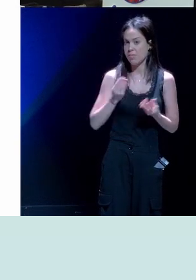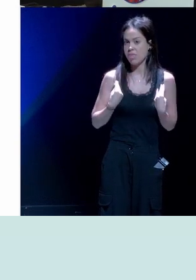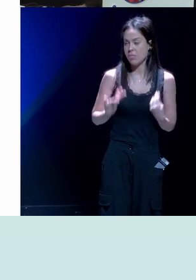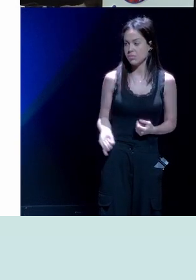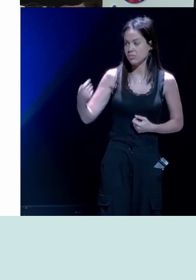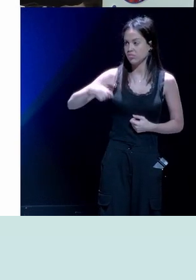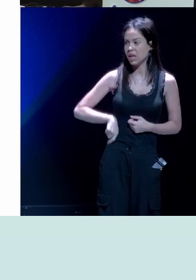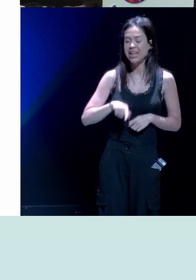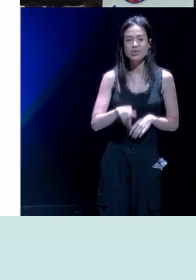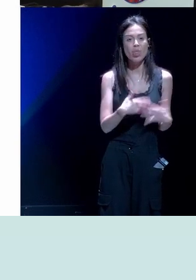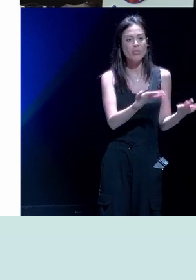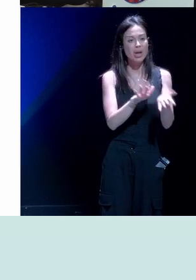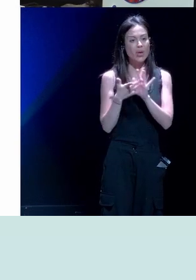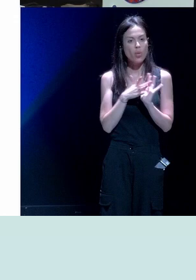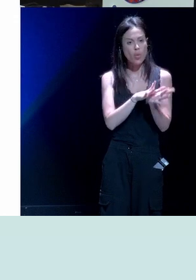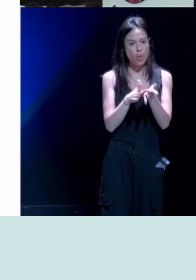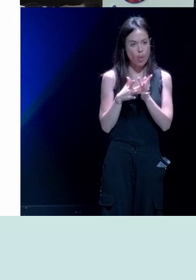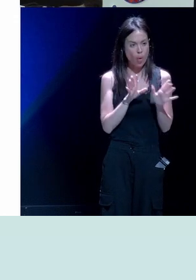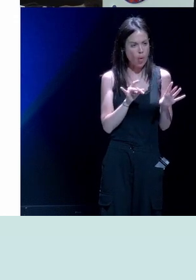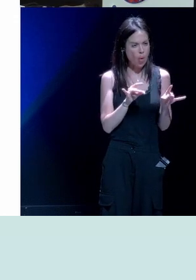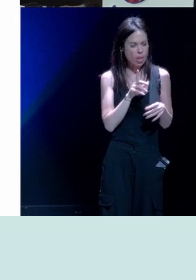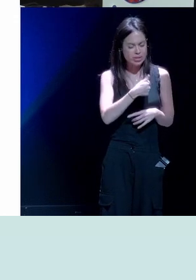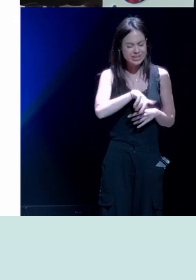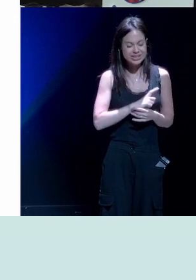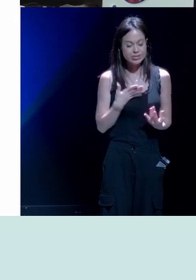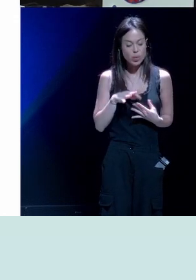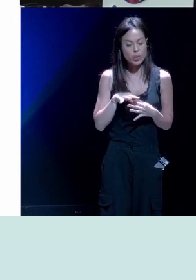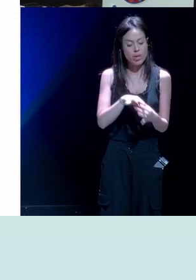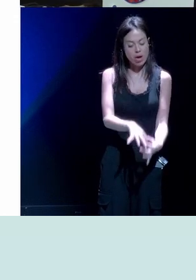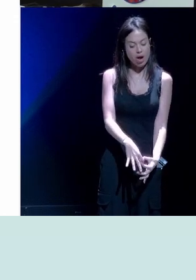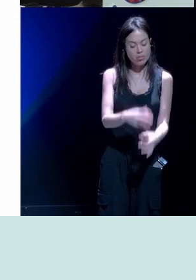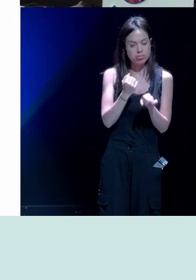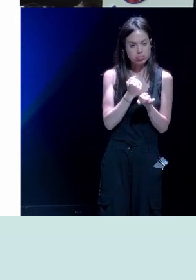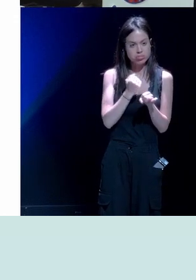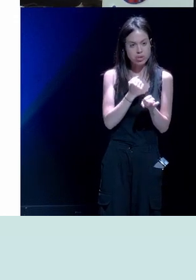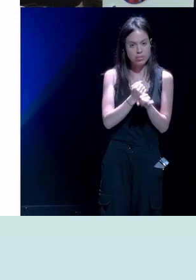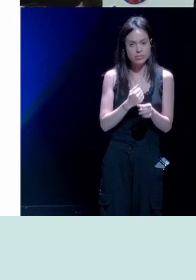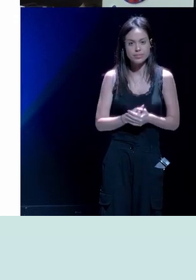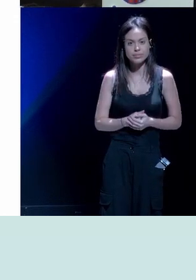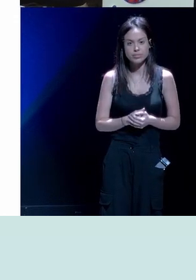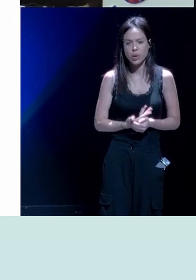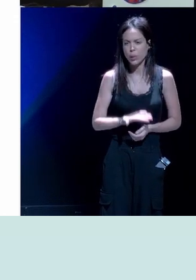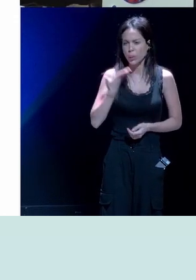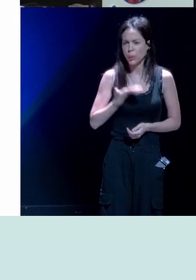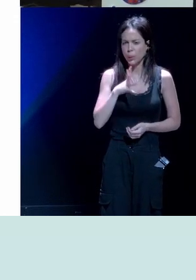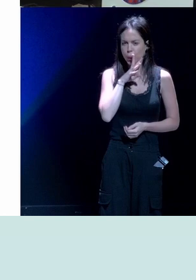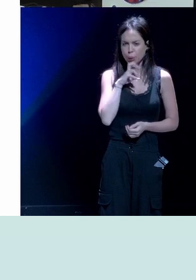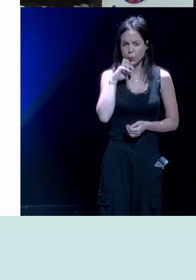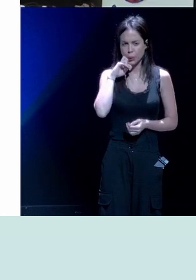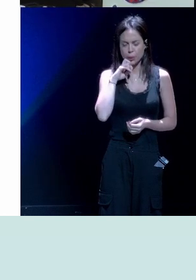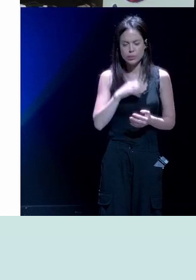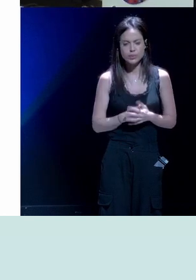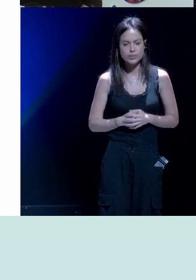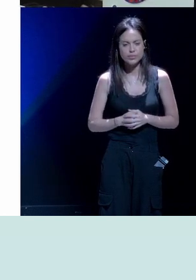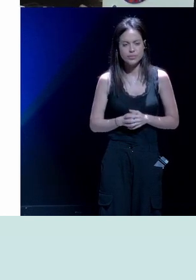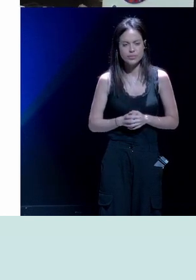vínculo de participación orgánica está muy relacionado con el mundo laboral, que juega, por supuesto, un papel fundamental.